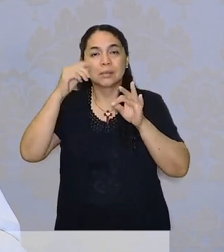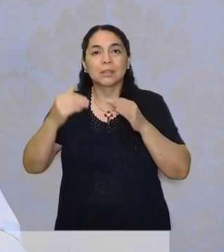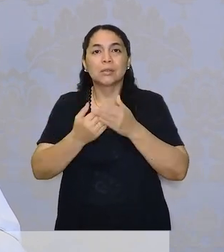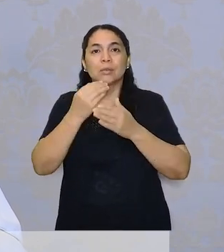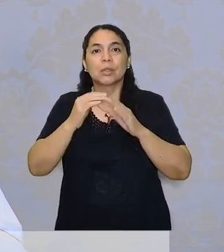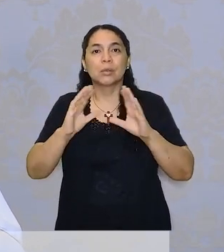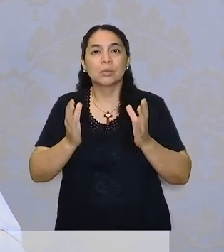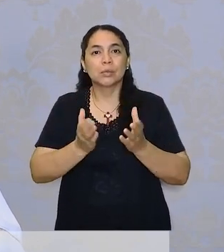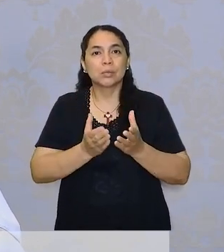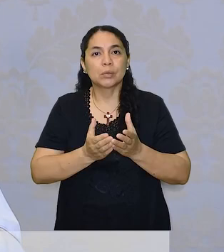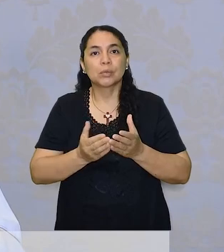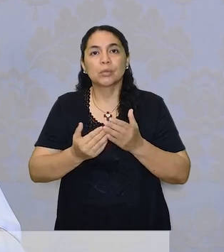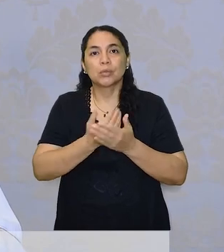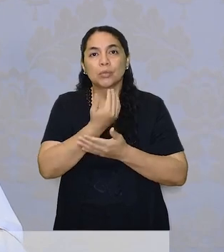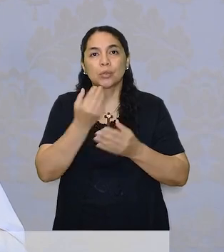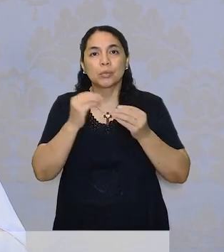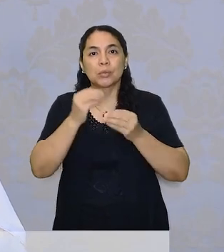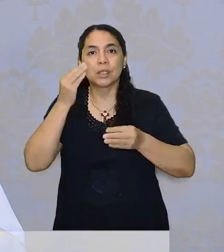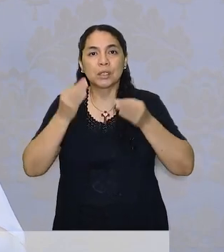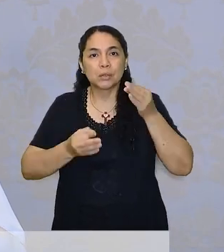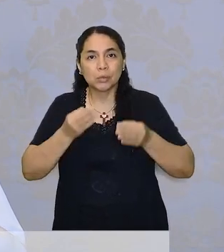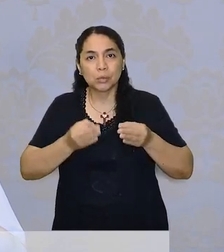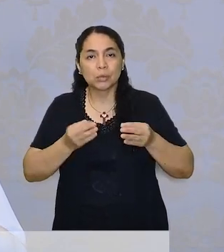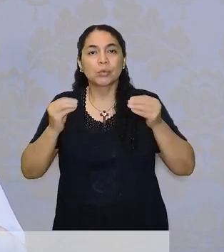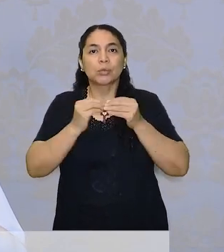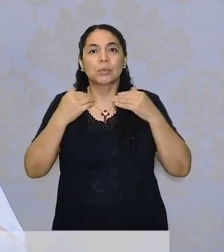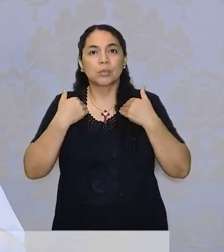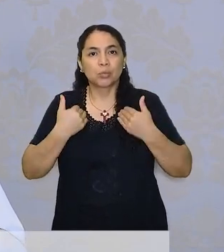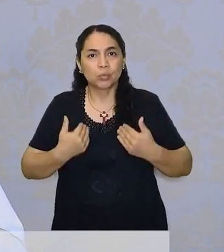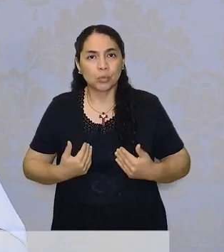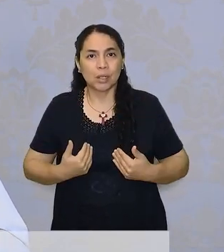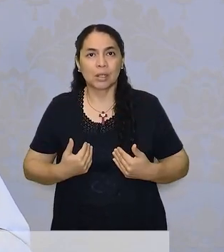nuevo, un mundo más justo, un mundo más humano.